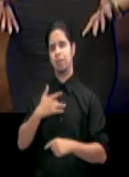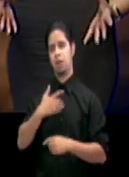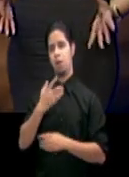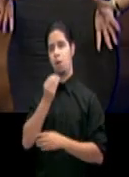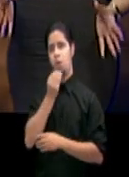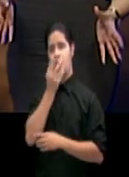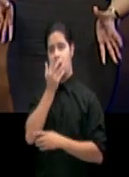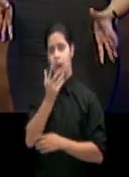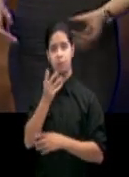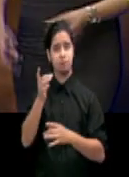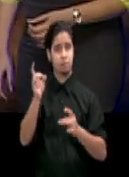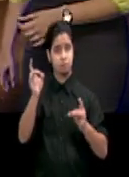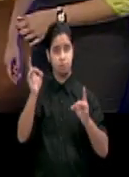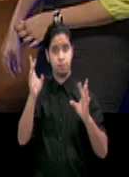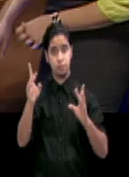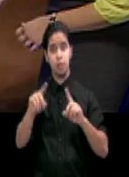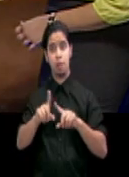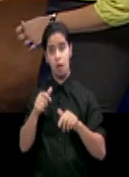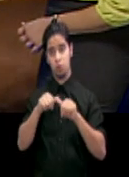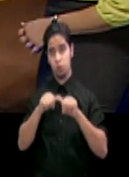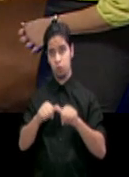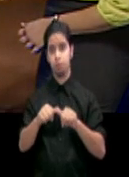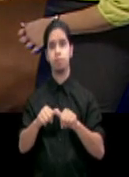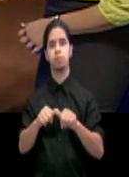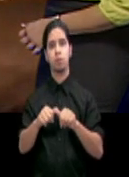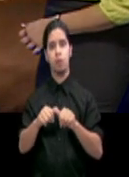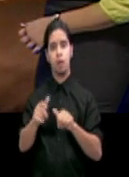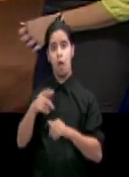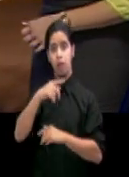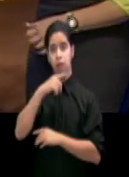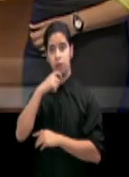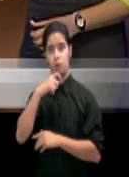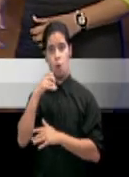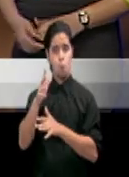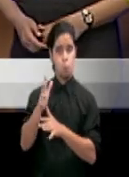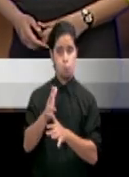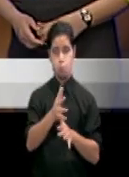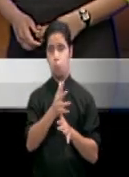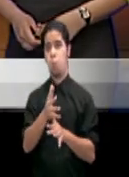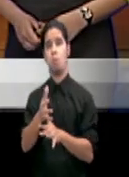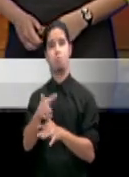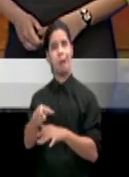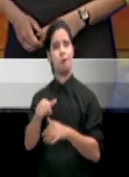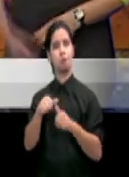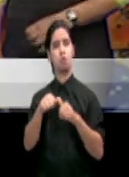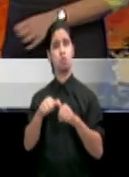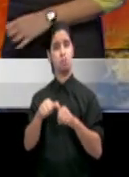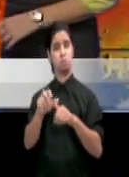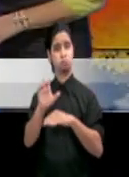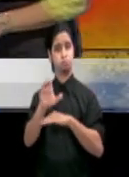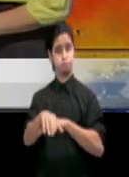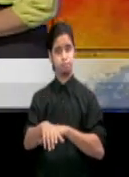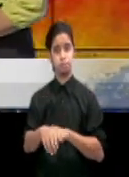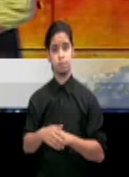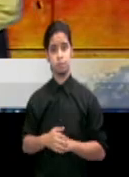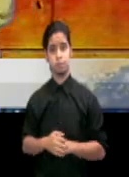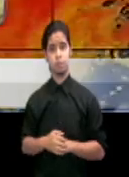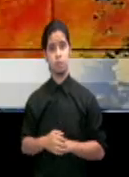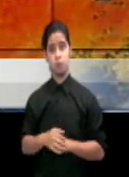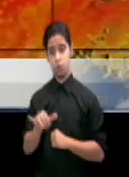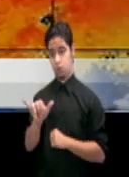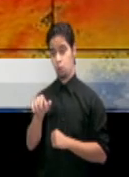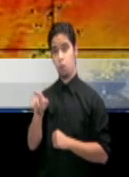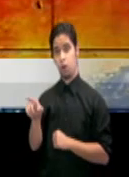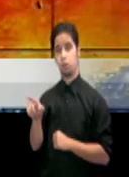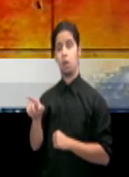y el calor va a continuar. Aire muy seco domina nuestra zona y va a continuar dominando. Además, tenemos presencia abundante de polvo